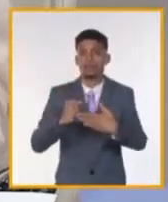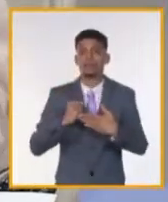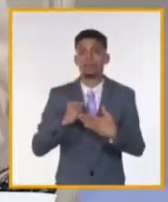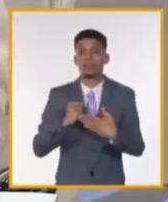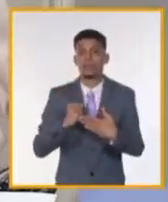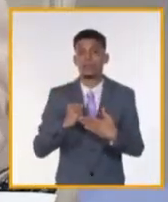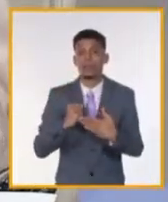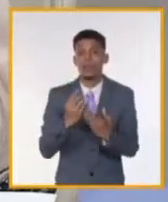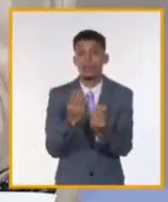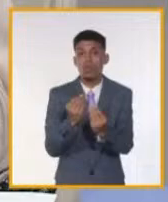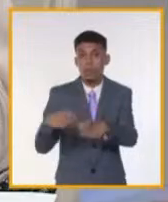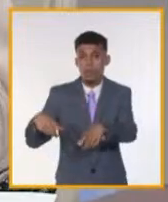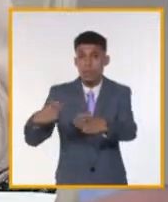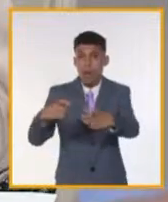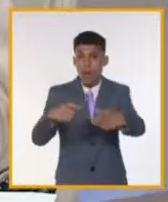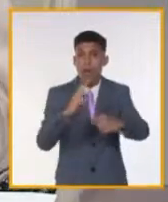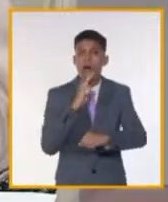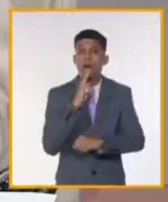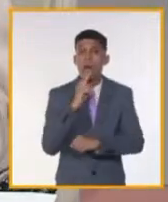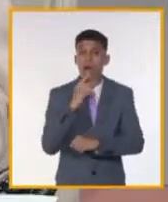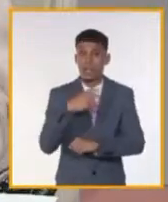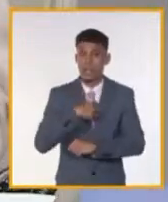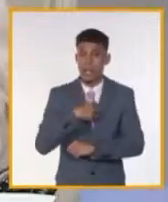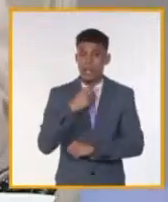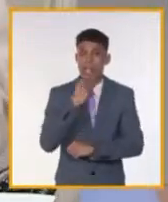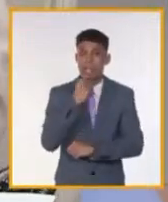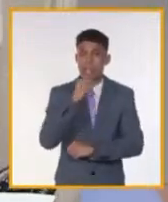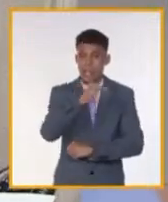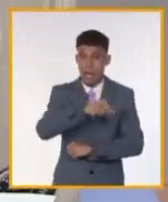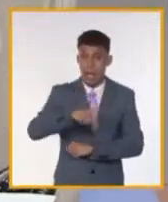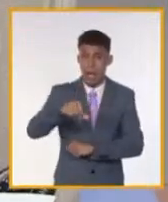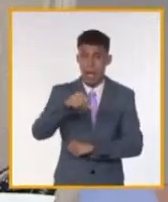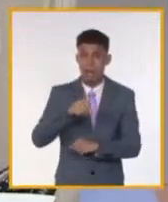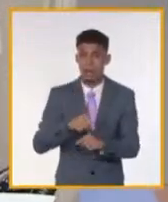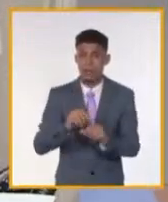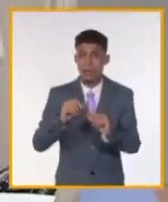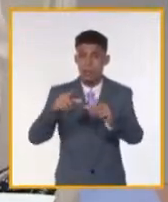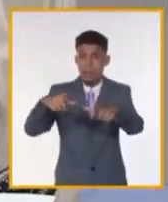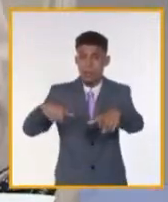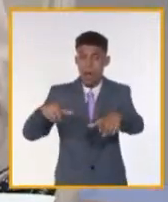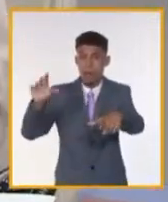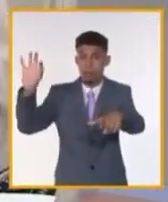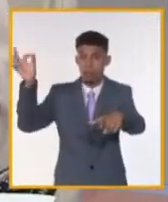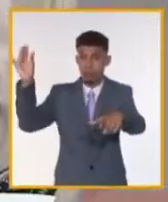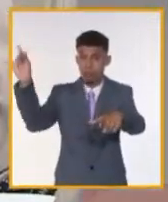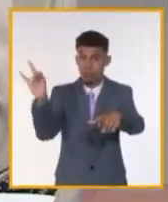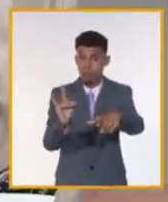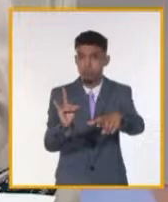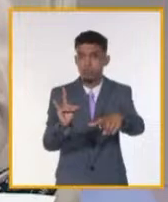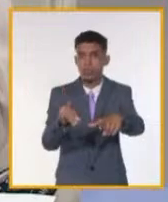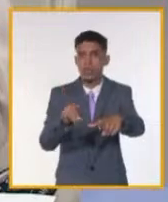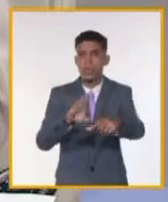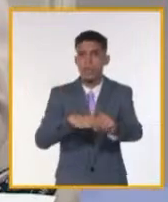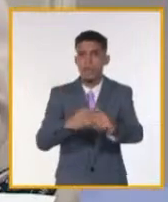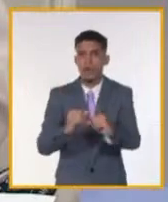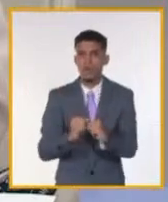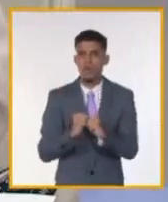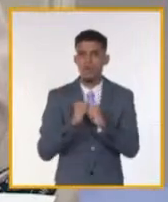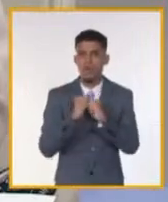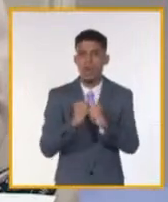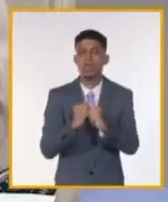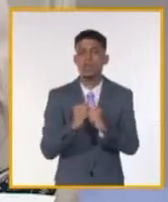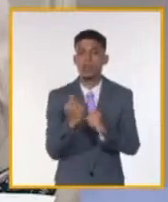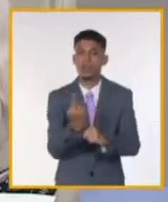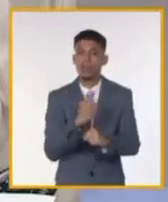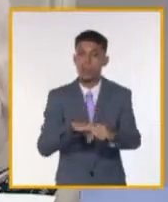con mucha sal. Y entonces esa salmuera empieza a precipitar la sal y ahí nosotros la recogemos. Hay otras formas de producir sal, pero llevan